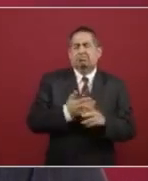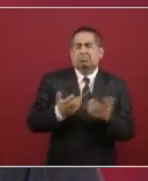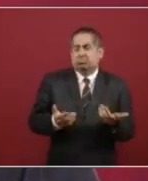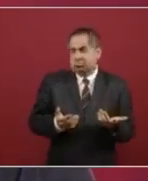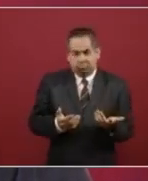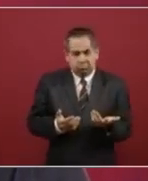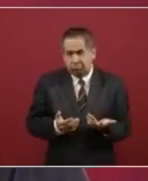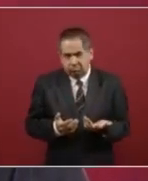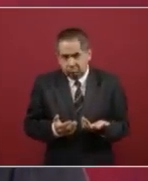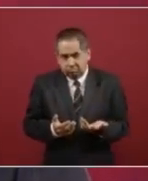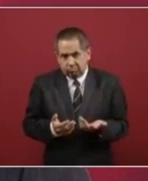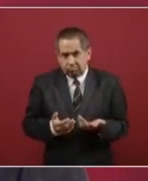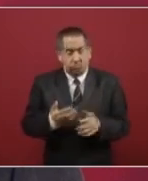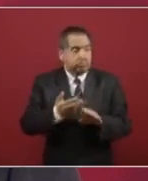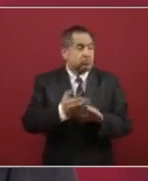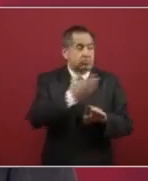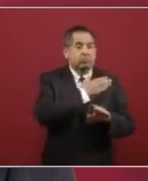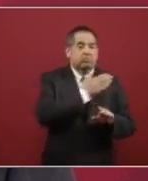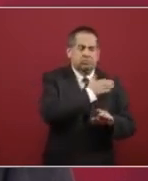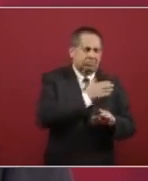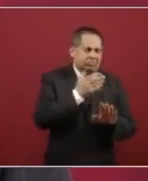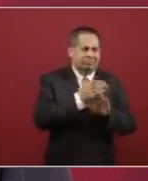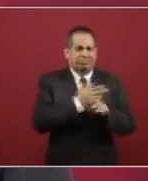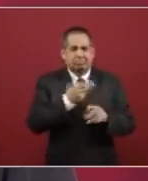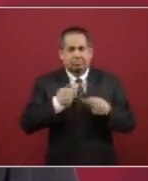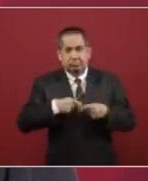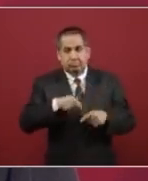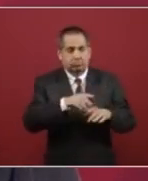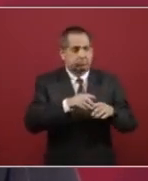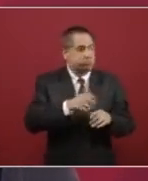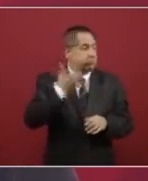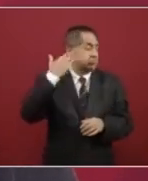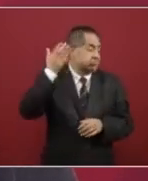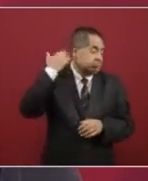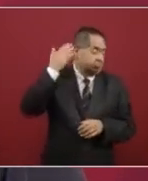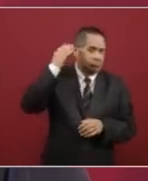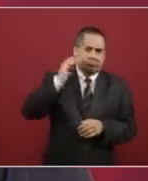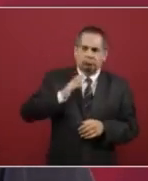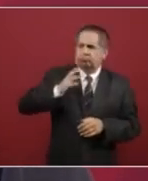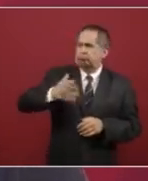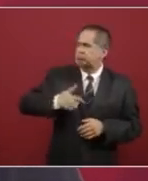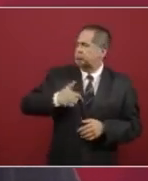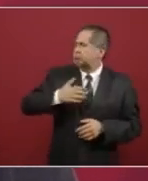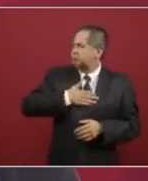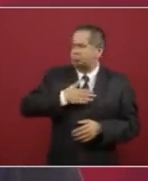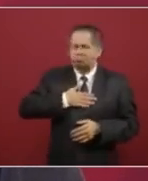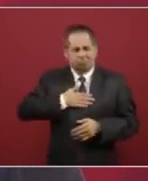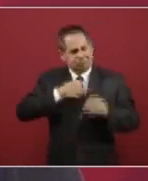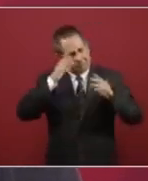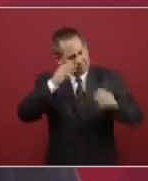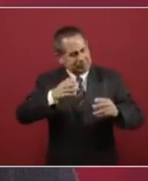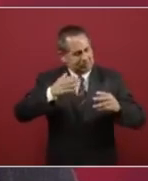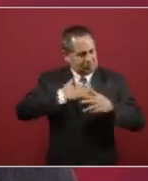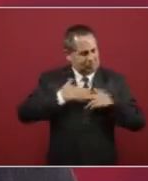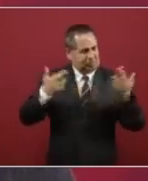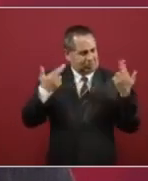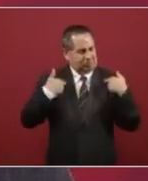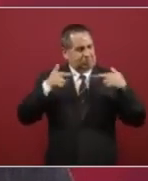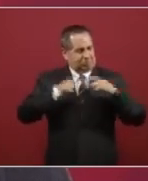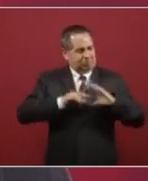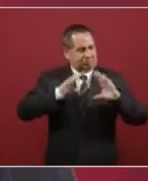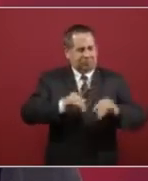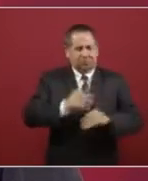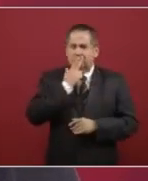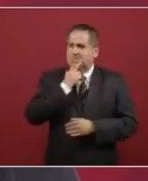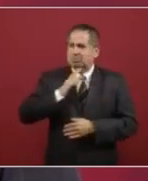mucho. Antes era un orgullo, es un apostolado el maestro. O